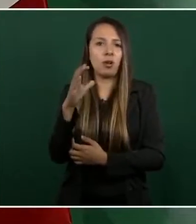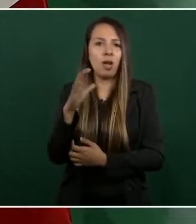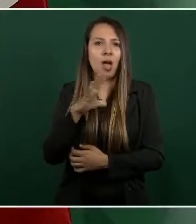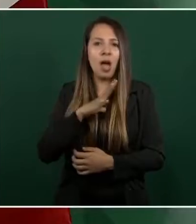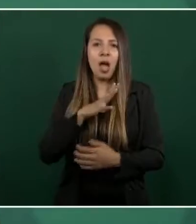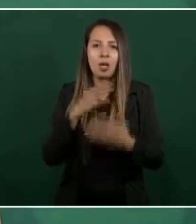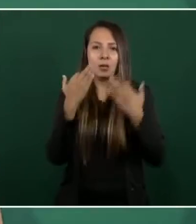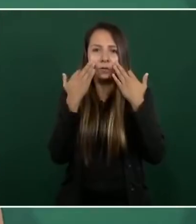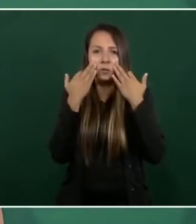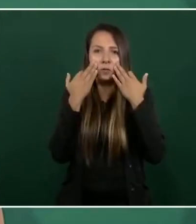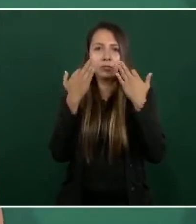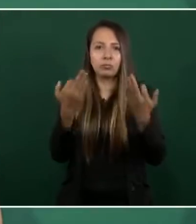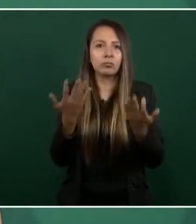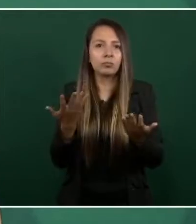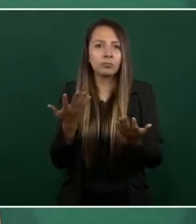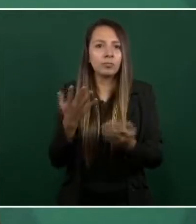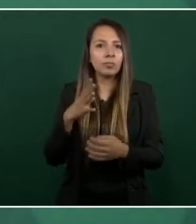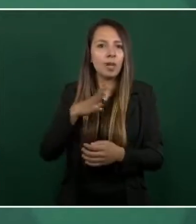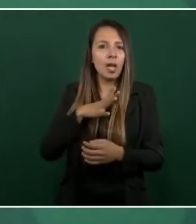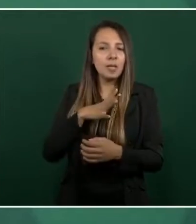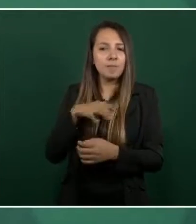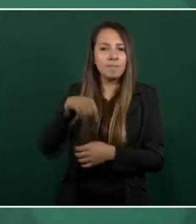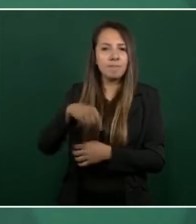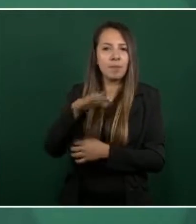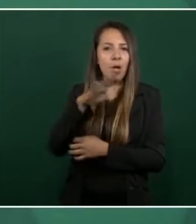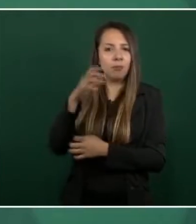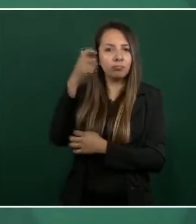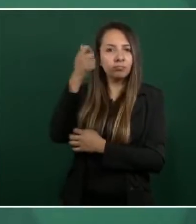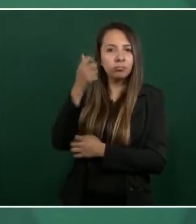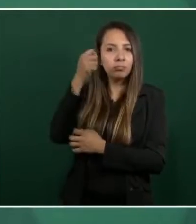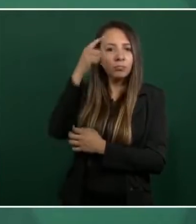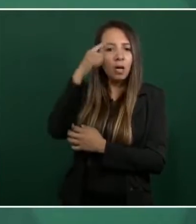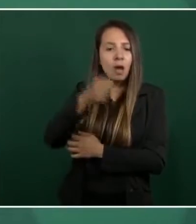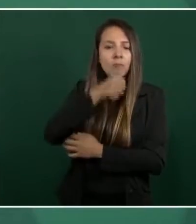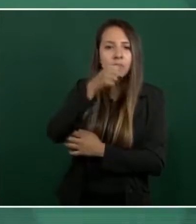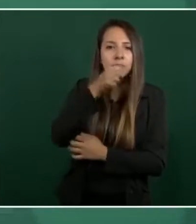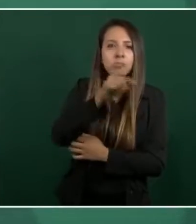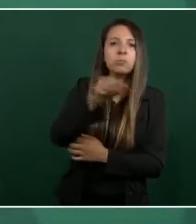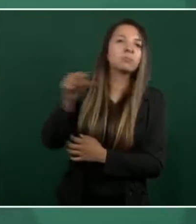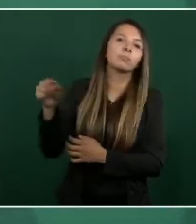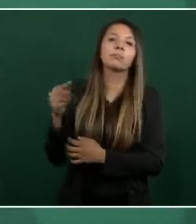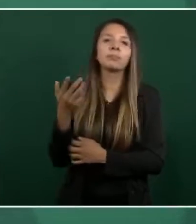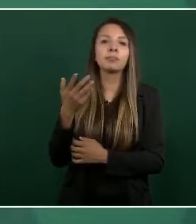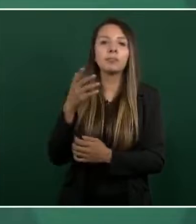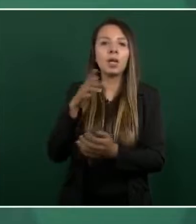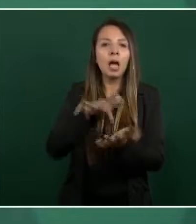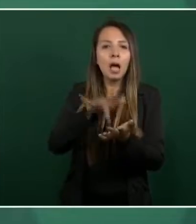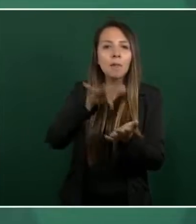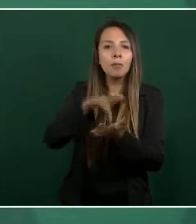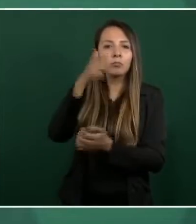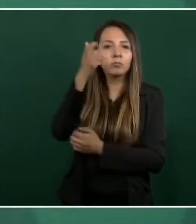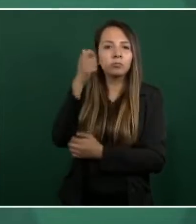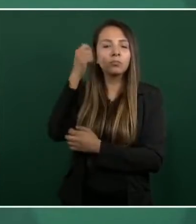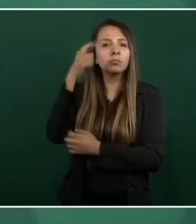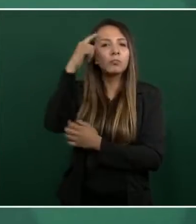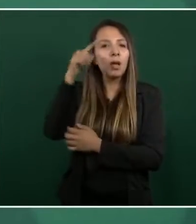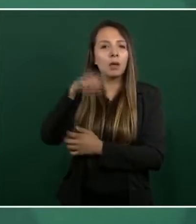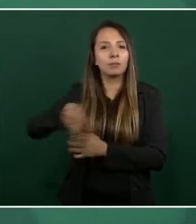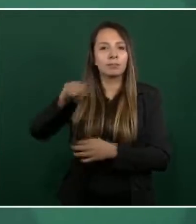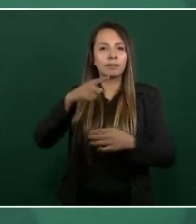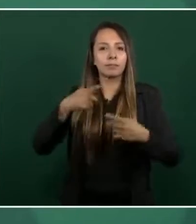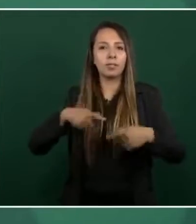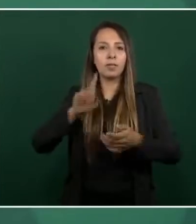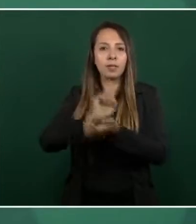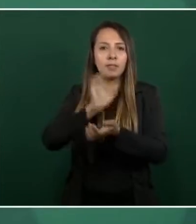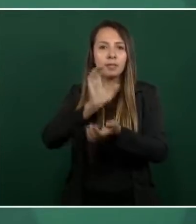en las pensiones para nuestros adultos mayores, en los apoyos para las personas con discapacidad y en las becas para nuestros